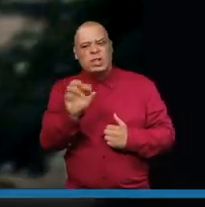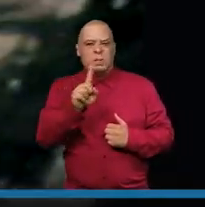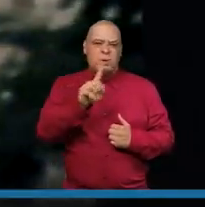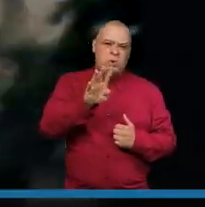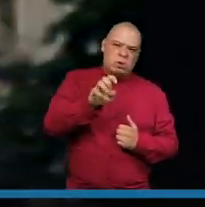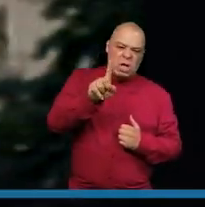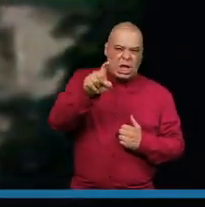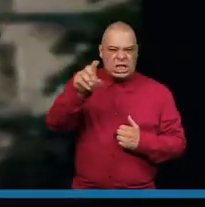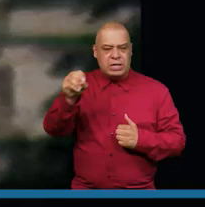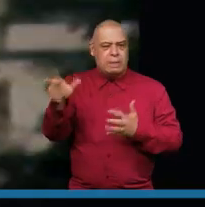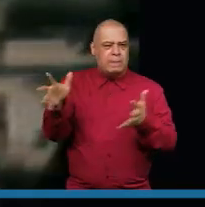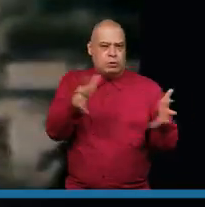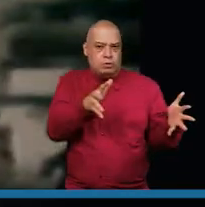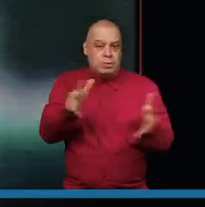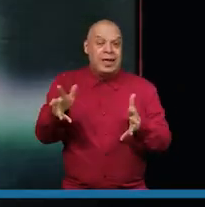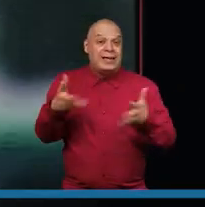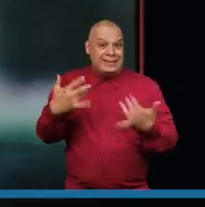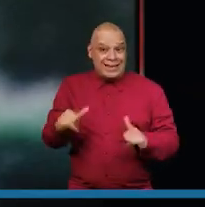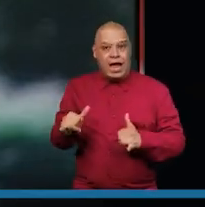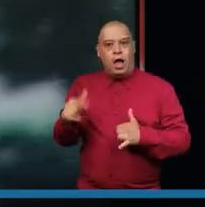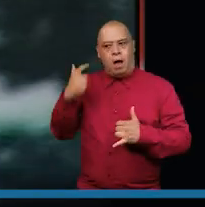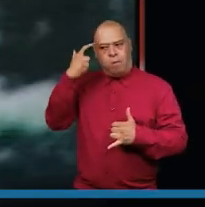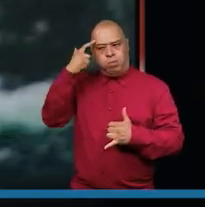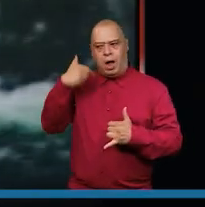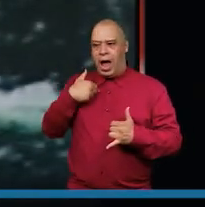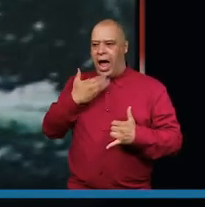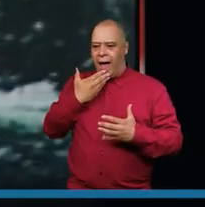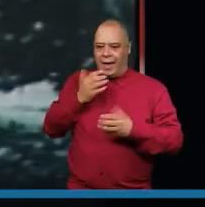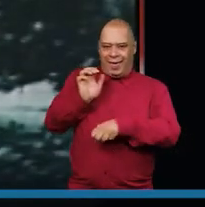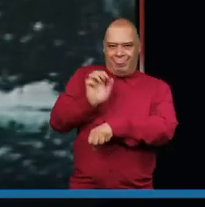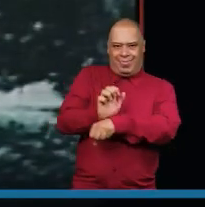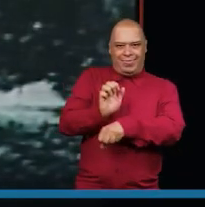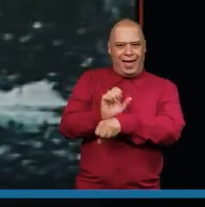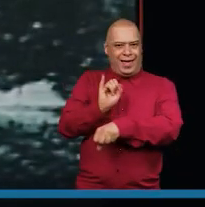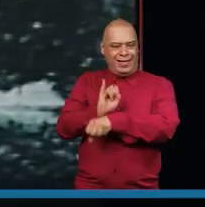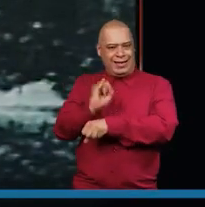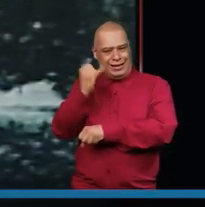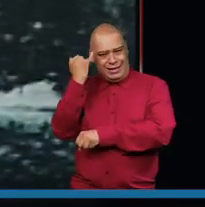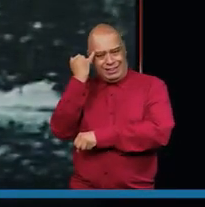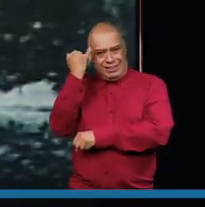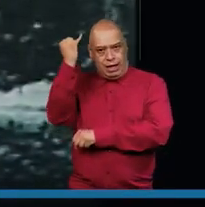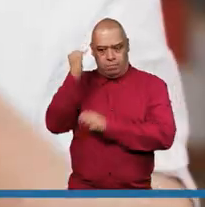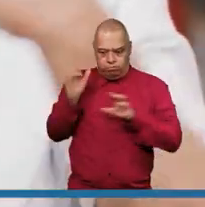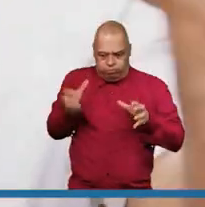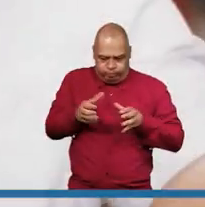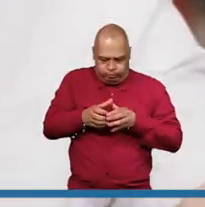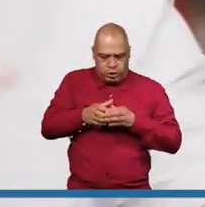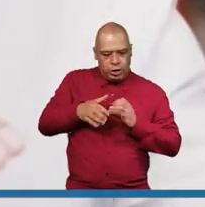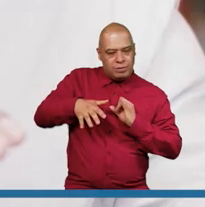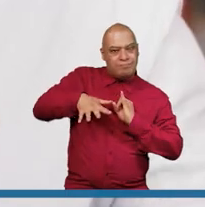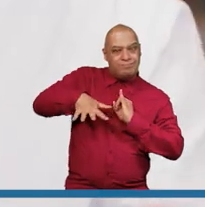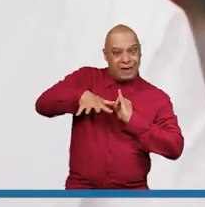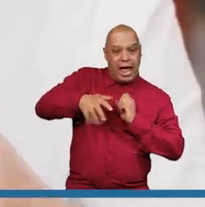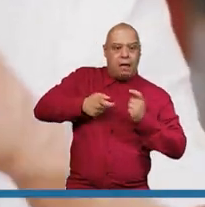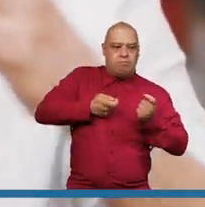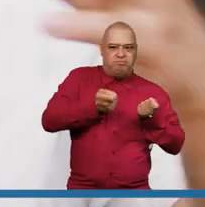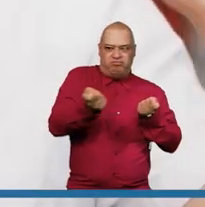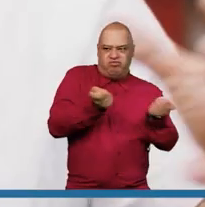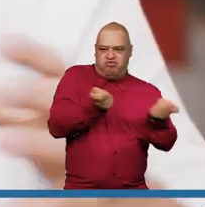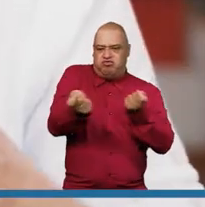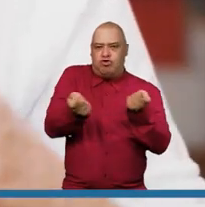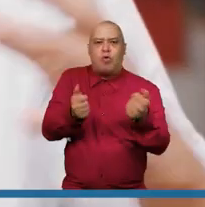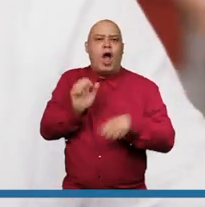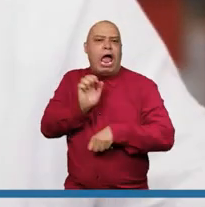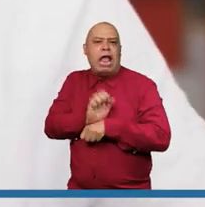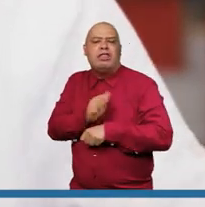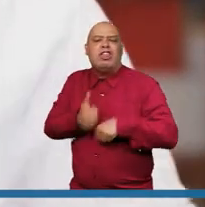60, se habla de los primeros intentos de crear una institucionalidad que administrara ese